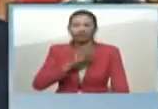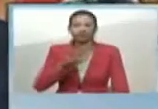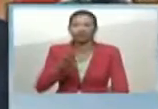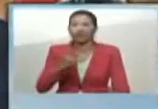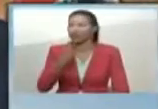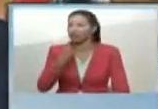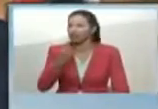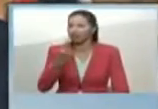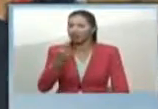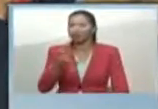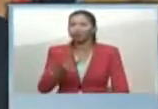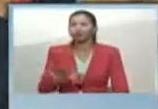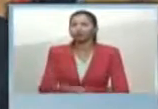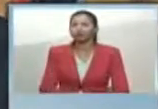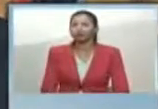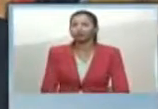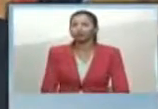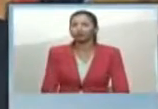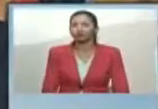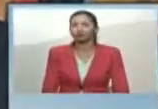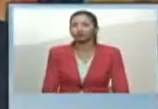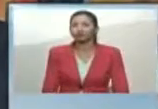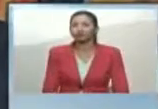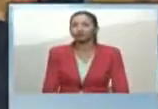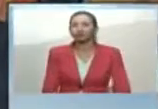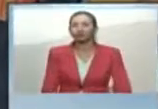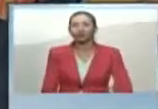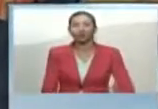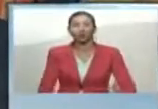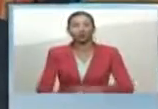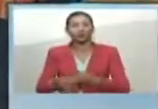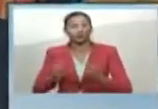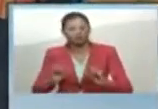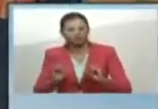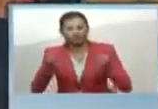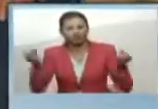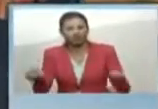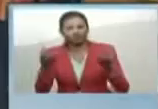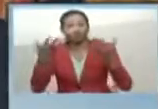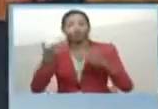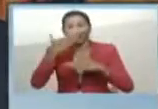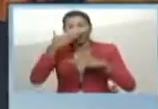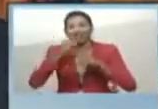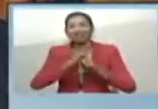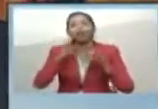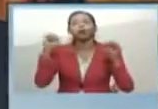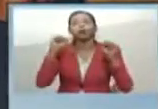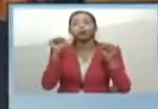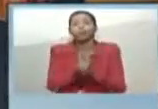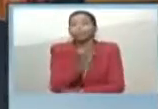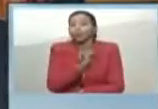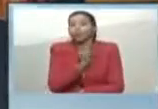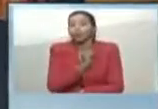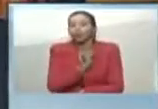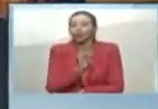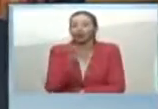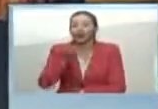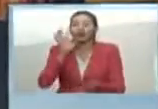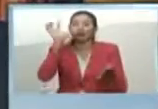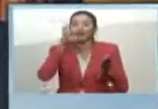para prácticamente fundar el terrorismo de Estado en Venezuela. Hablando mucha gente ahora de derechos humanos, recordemos eso,